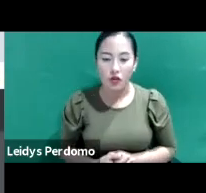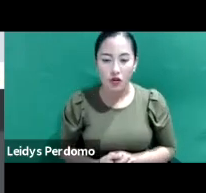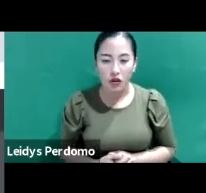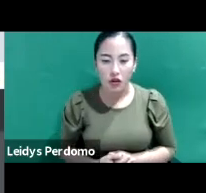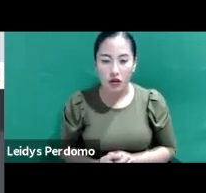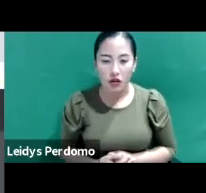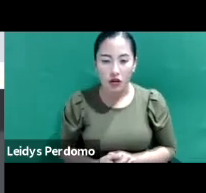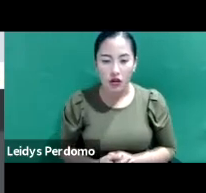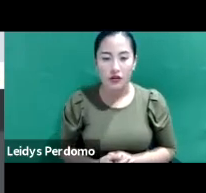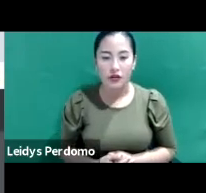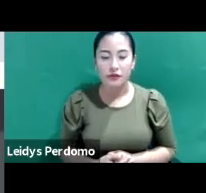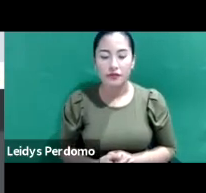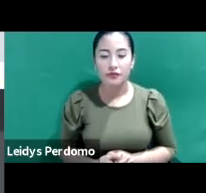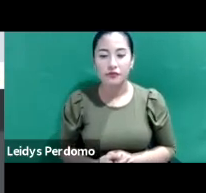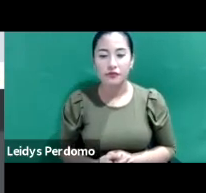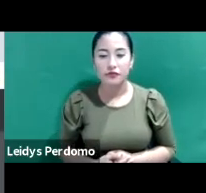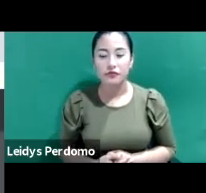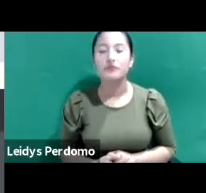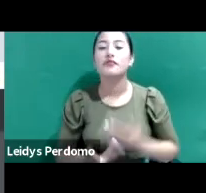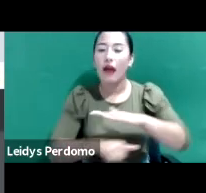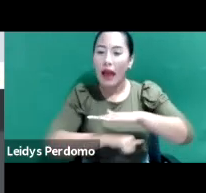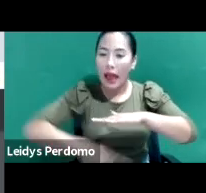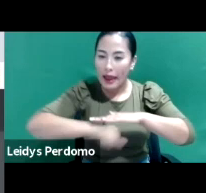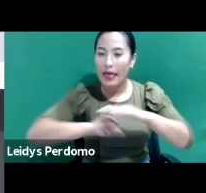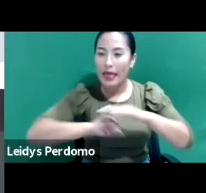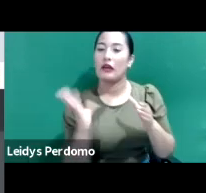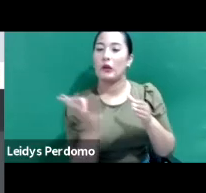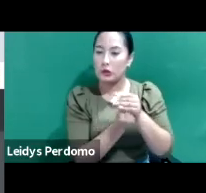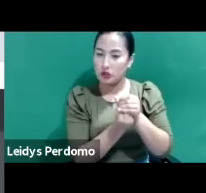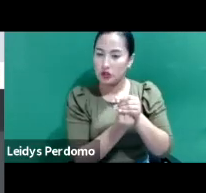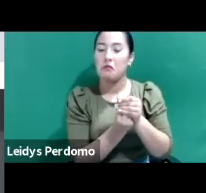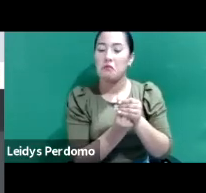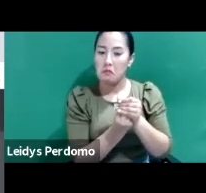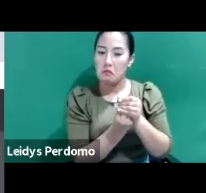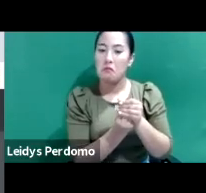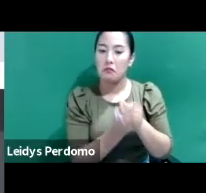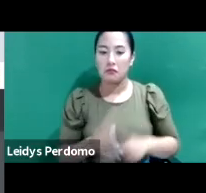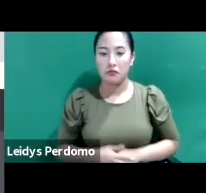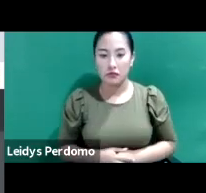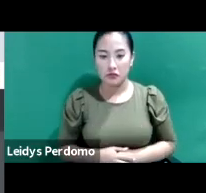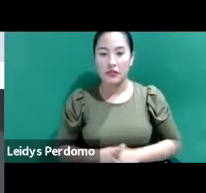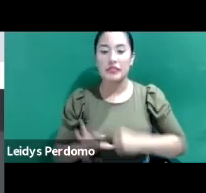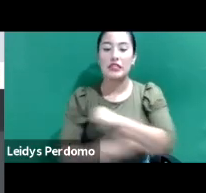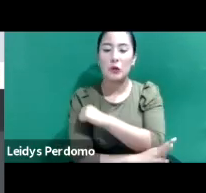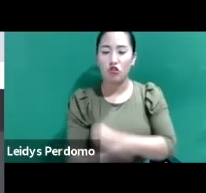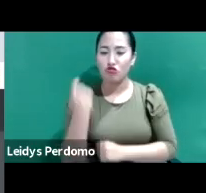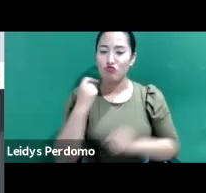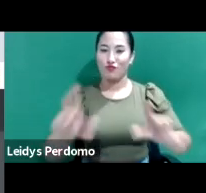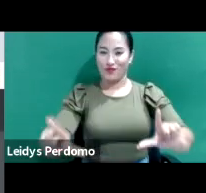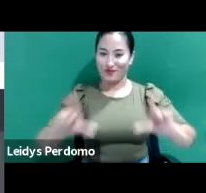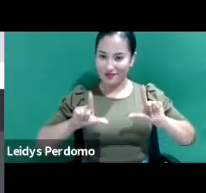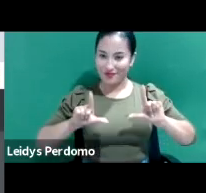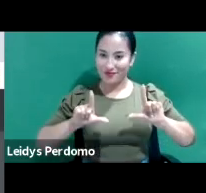UCP, área de inclusión, psicología, psicóloga recién graduada, bueno,